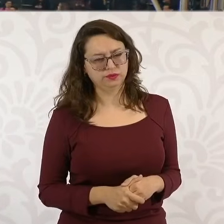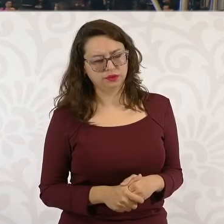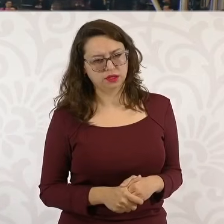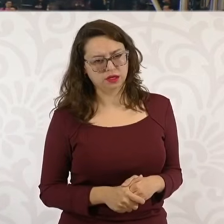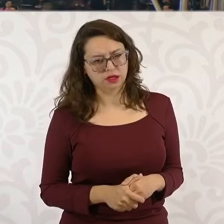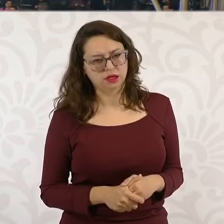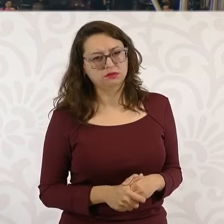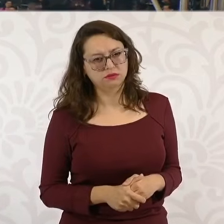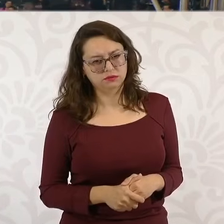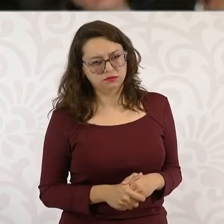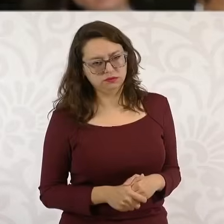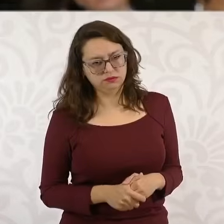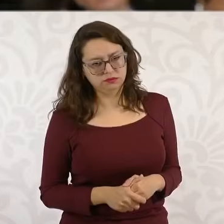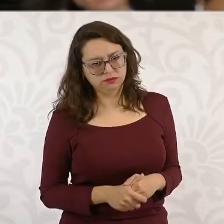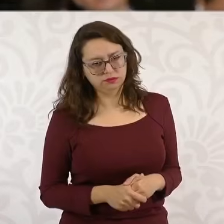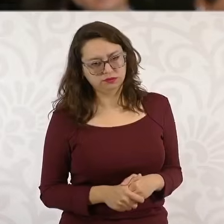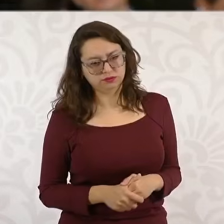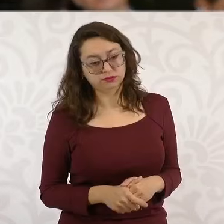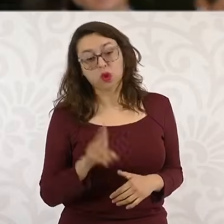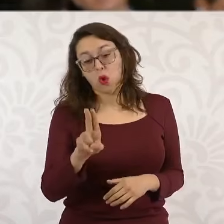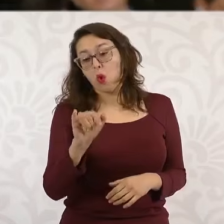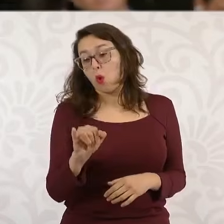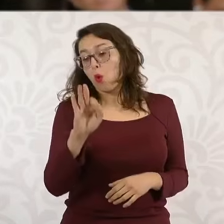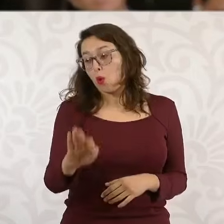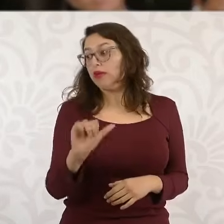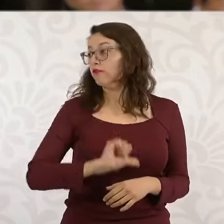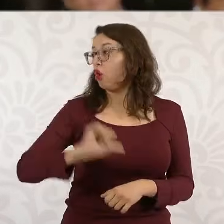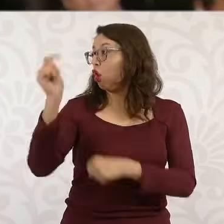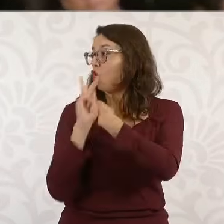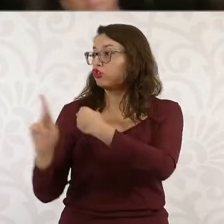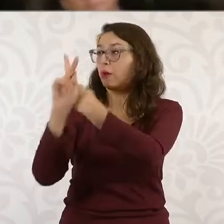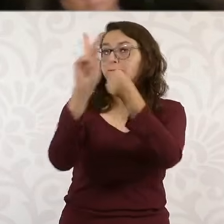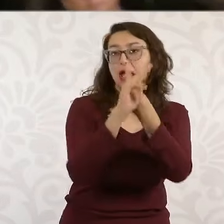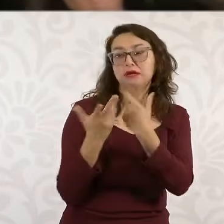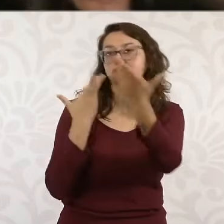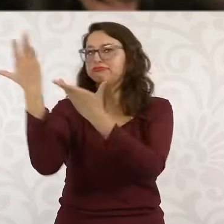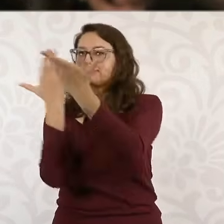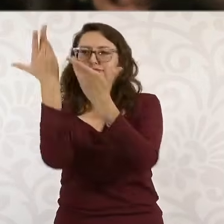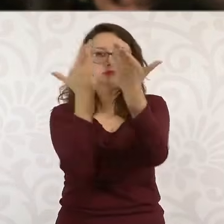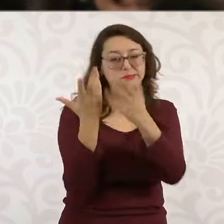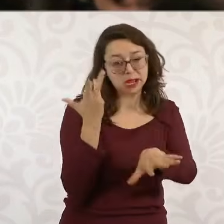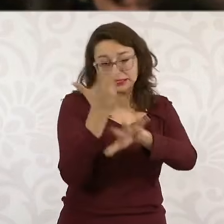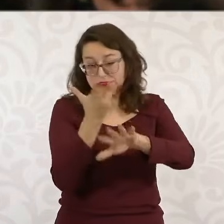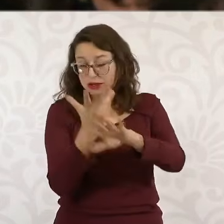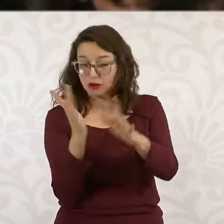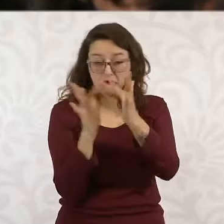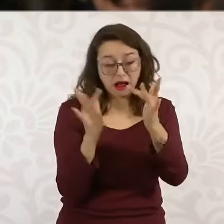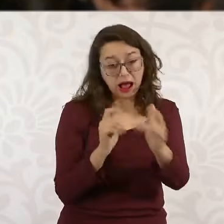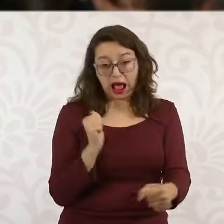financiera está colaborando con otros países, con Estados Unidos. El